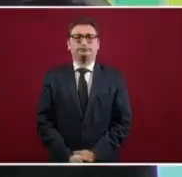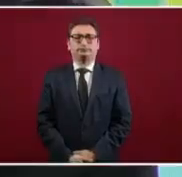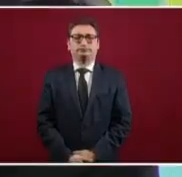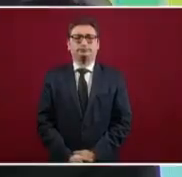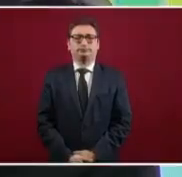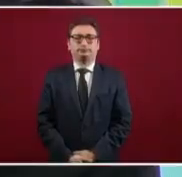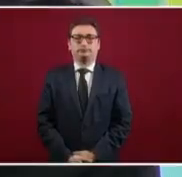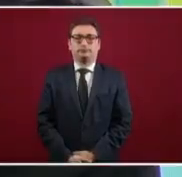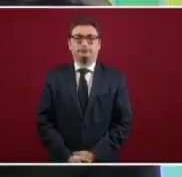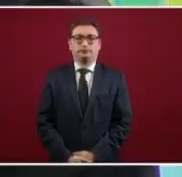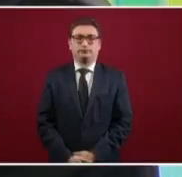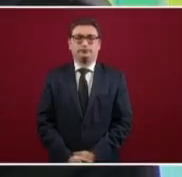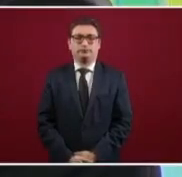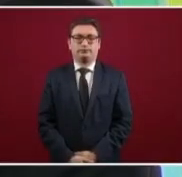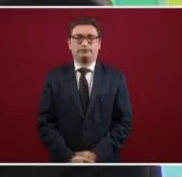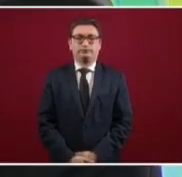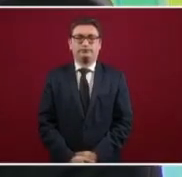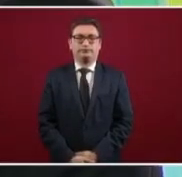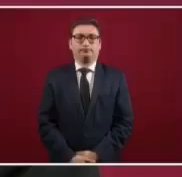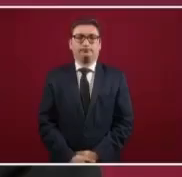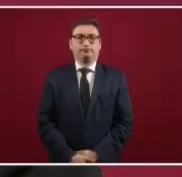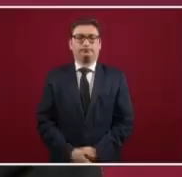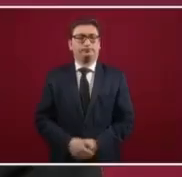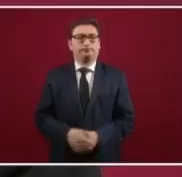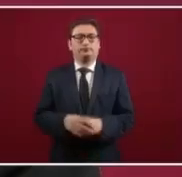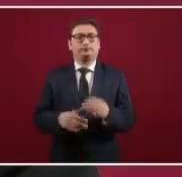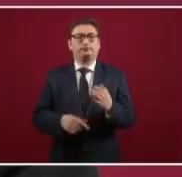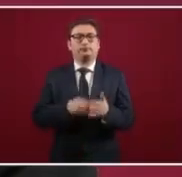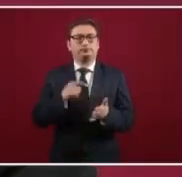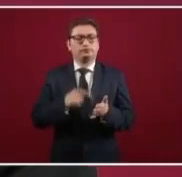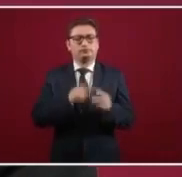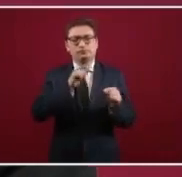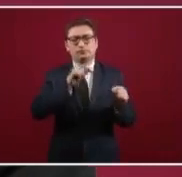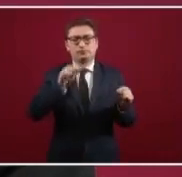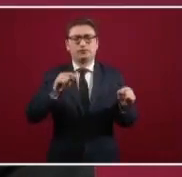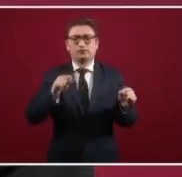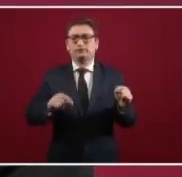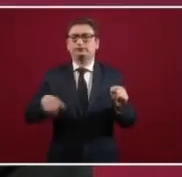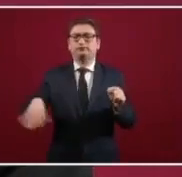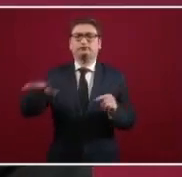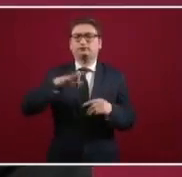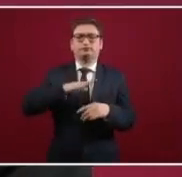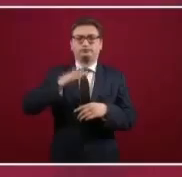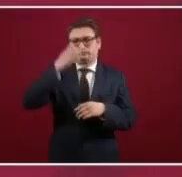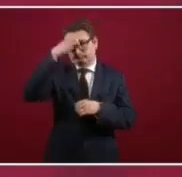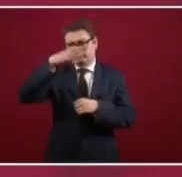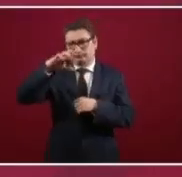con más atractivos para la inversión extranjera